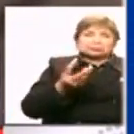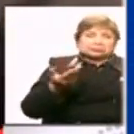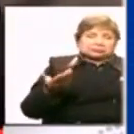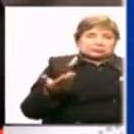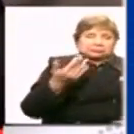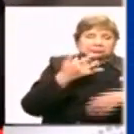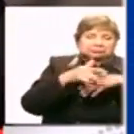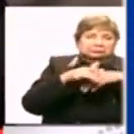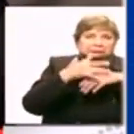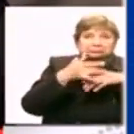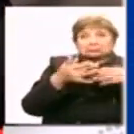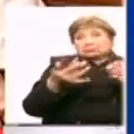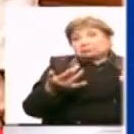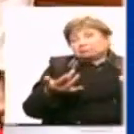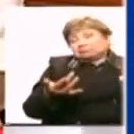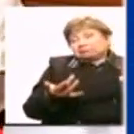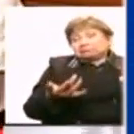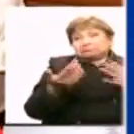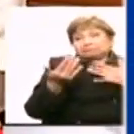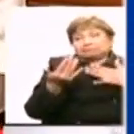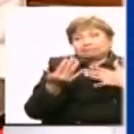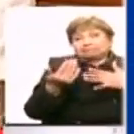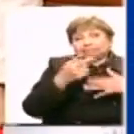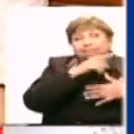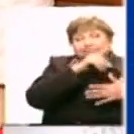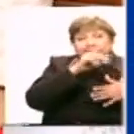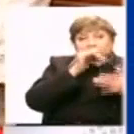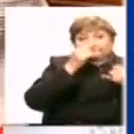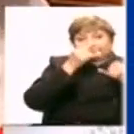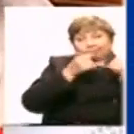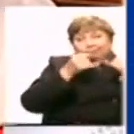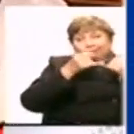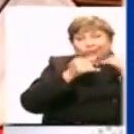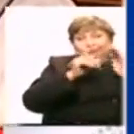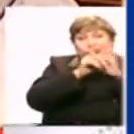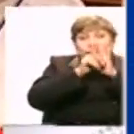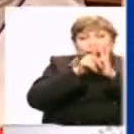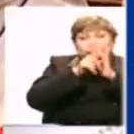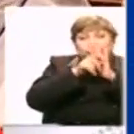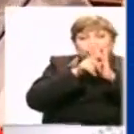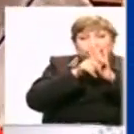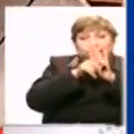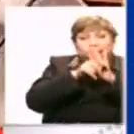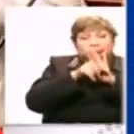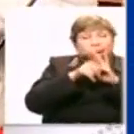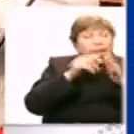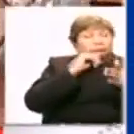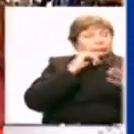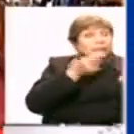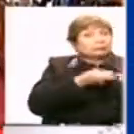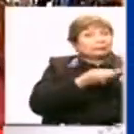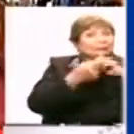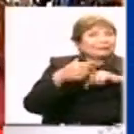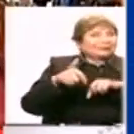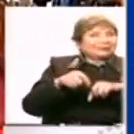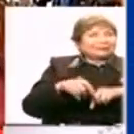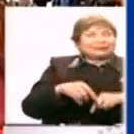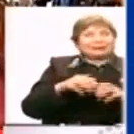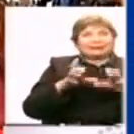tampoco, es que había que convocar a la gente calificada para las funciones. Correcto.